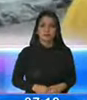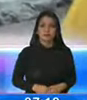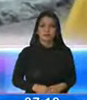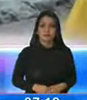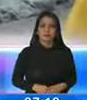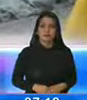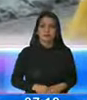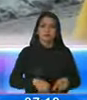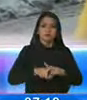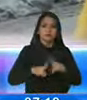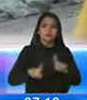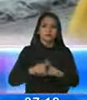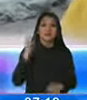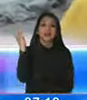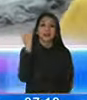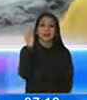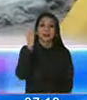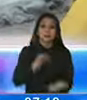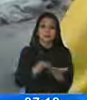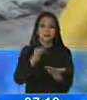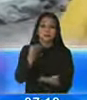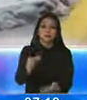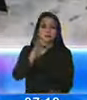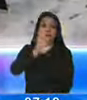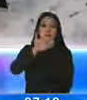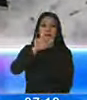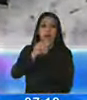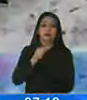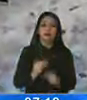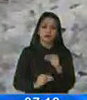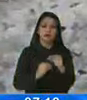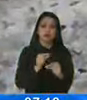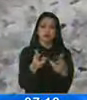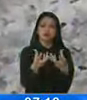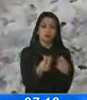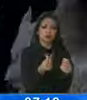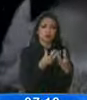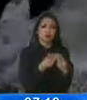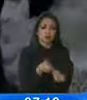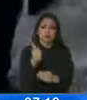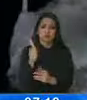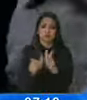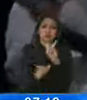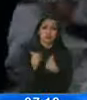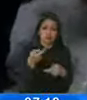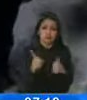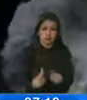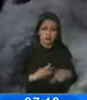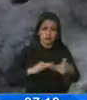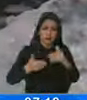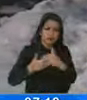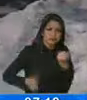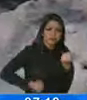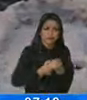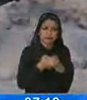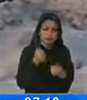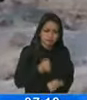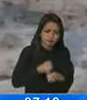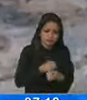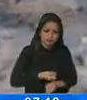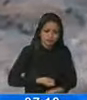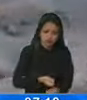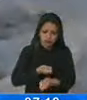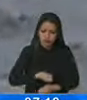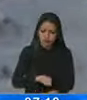Hay varias emergencias dentro del cantón Biblián que estamos superando una a una. A este trabajo se unieron los propios pobladores para con palas y picos retirar el hielo que